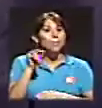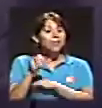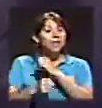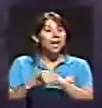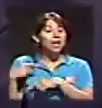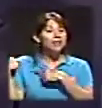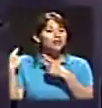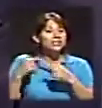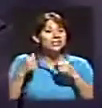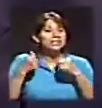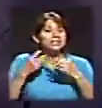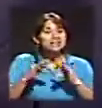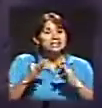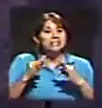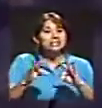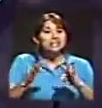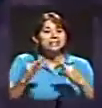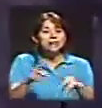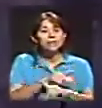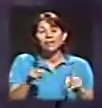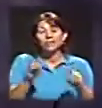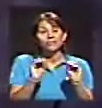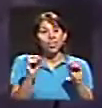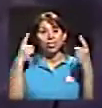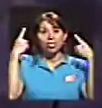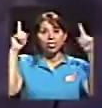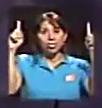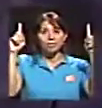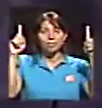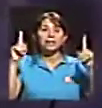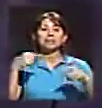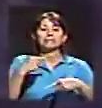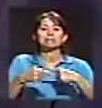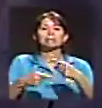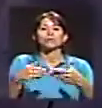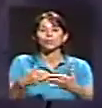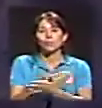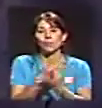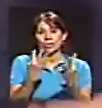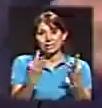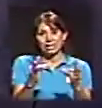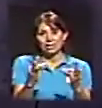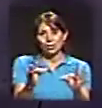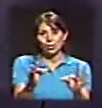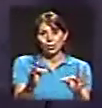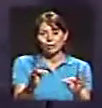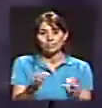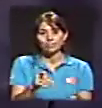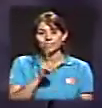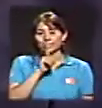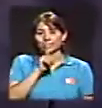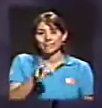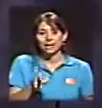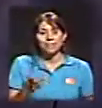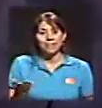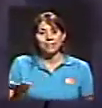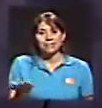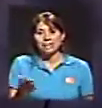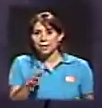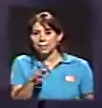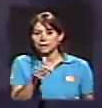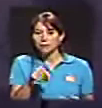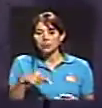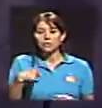no han sido exitosos. Vamos a hacer un nuevo intento, ciertamente. Estamos a unas 3 semanas